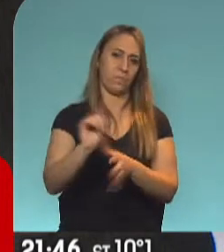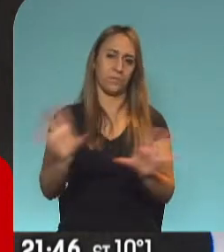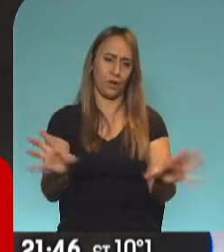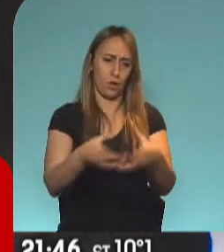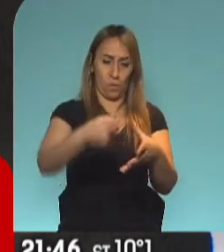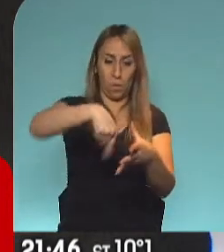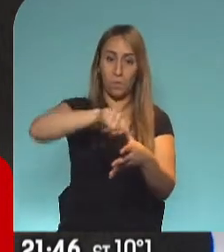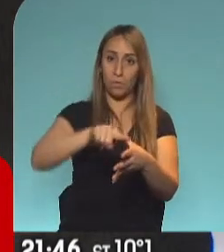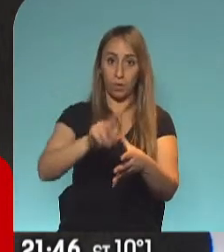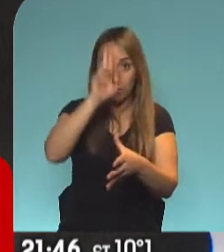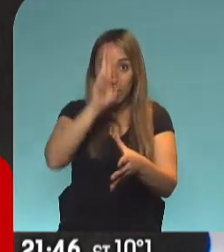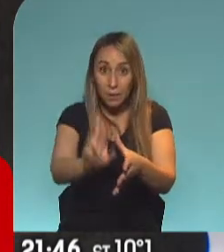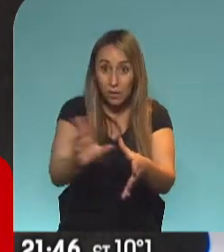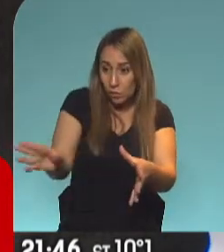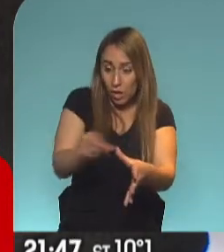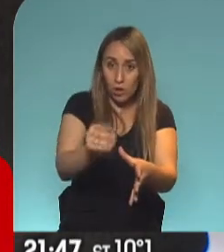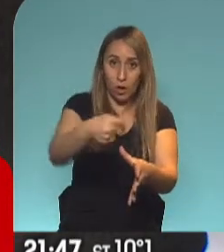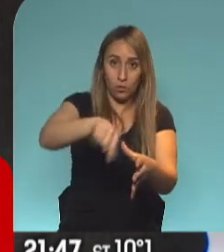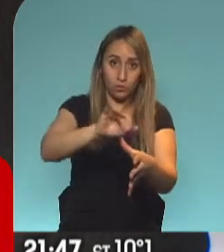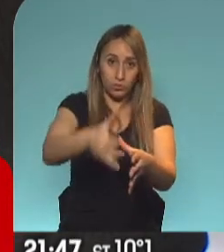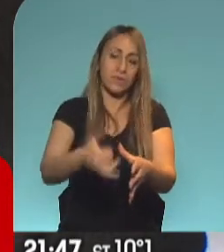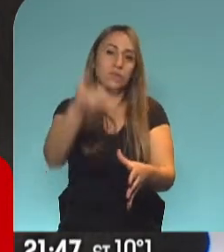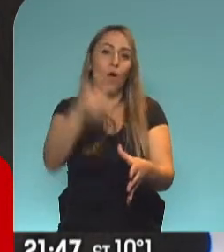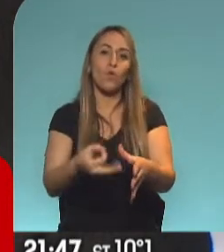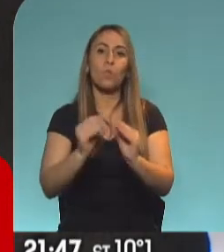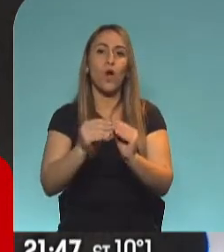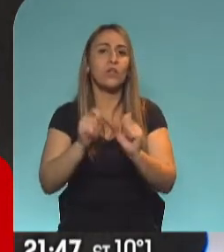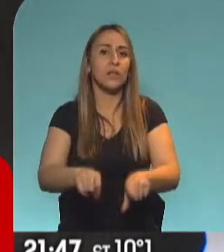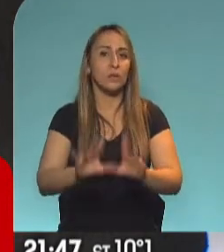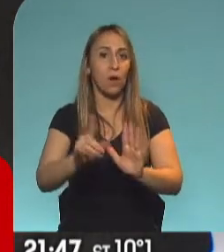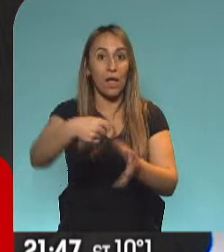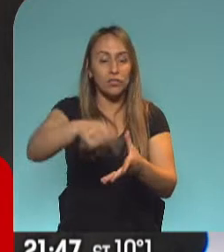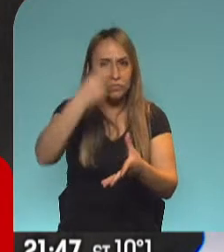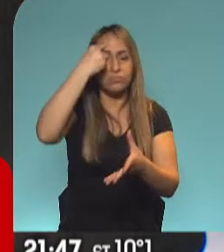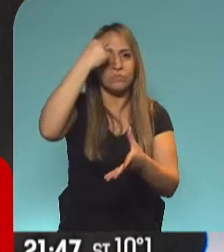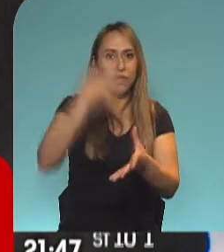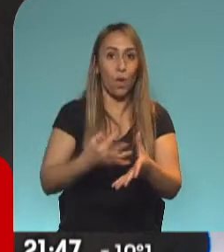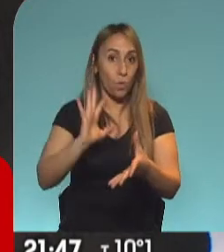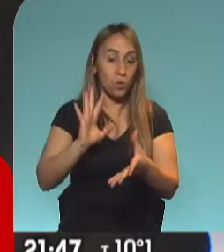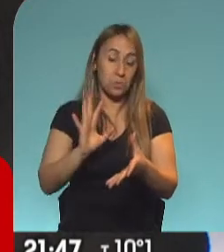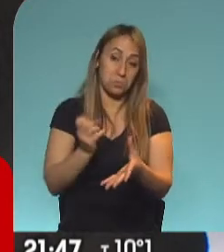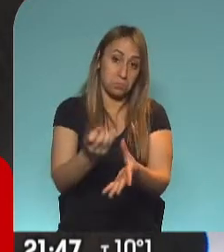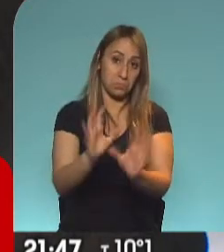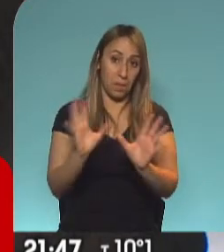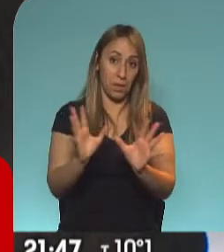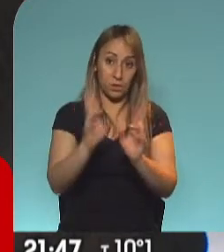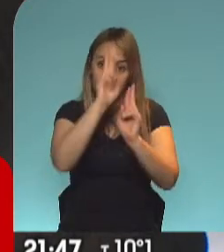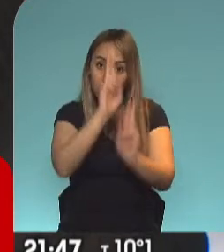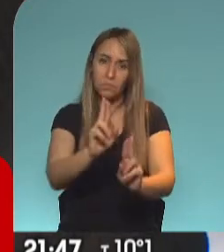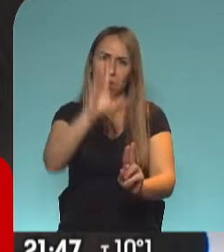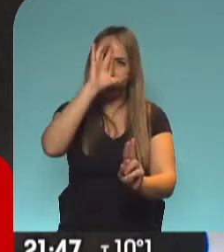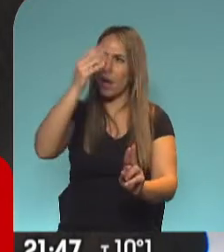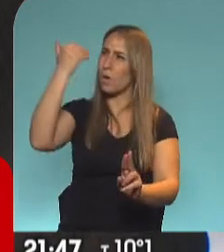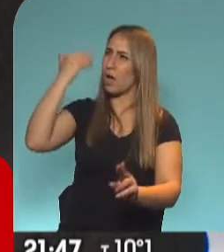muy respetables, yo los respeto, seguramente tienen razones y creen lo que le están diciendo. Pero yo recuerdo con la marcha del doctor Bloomberg,